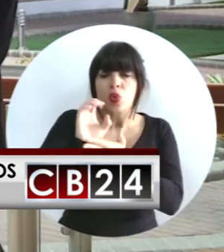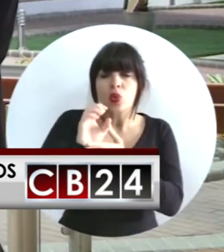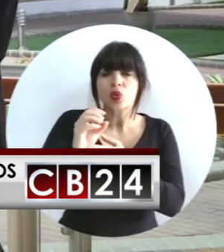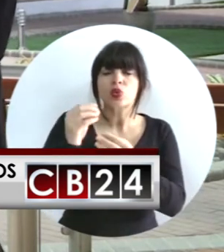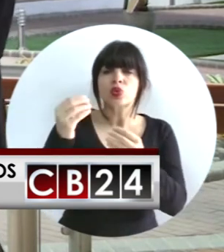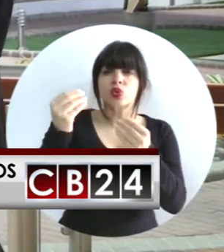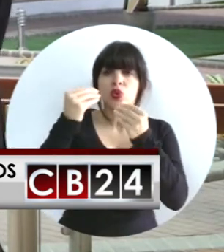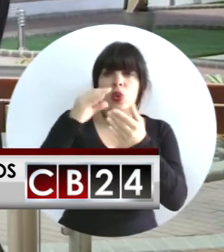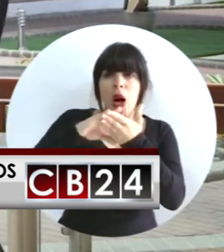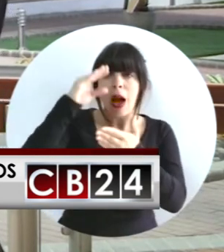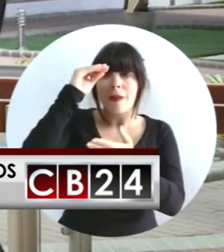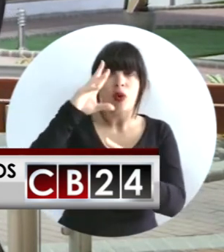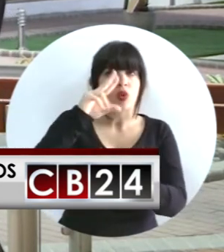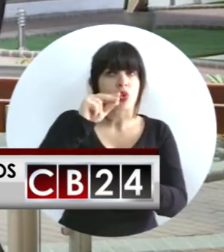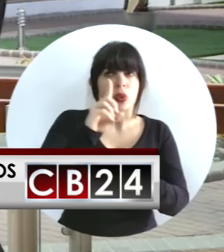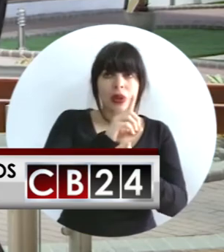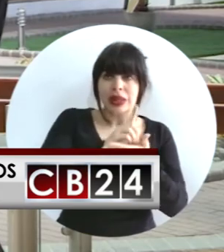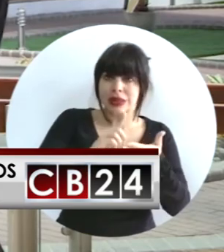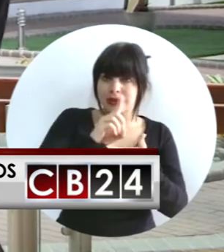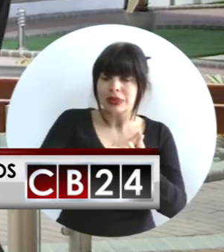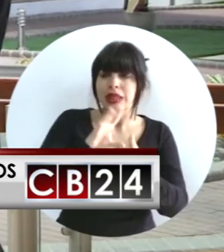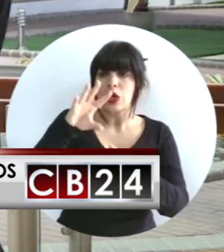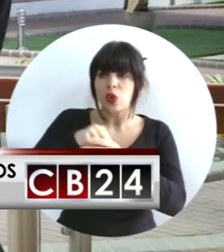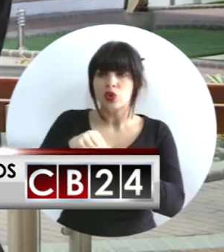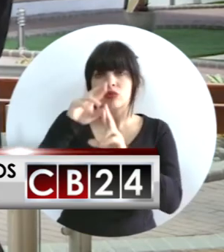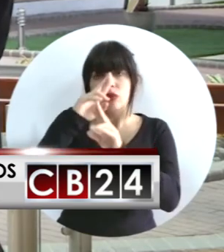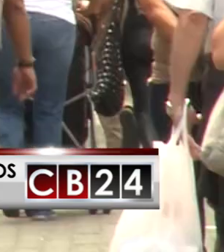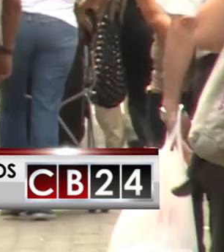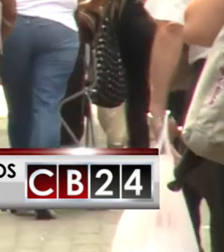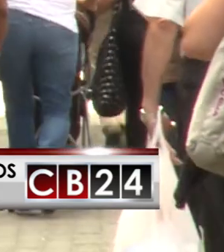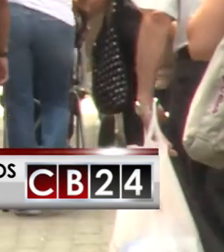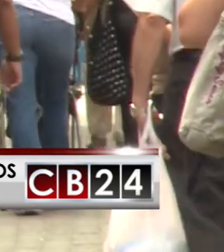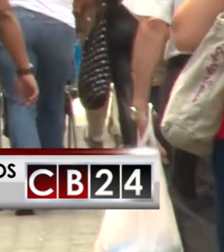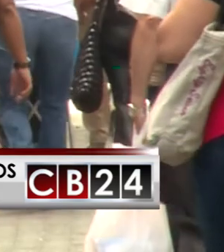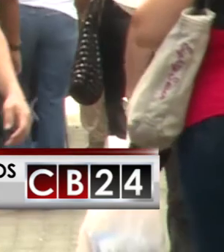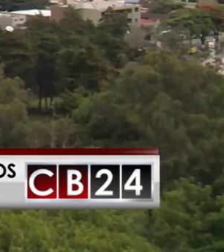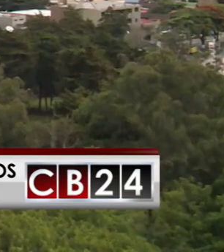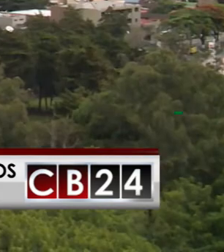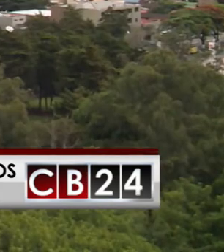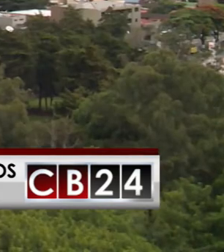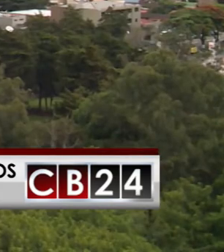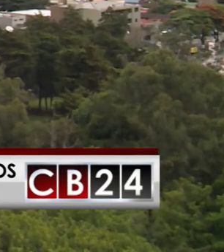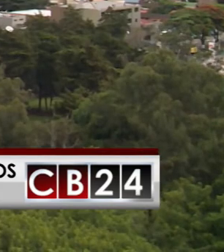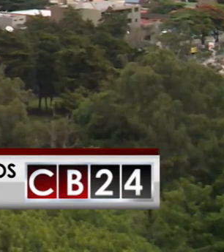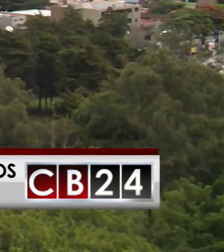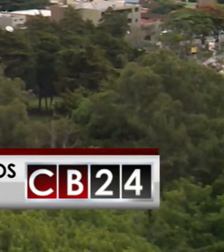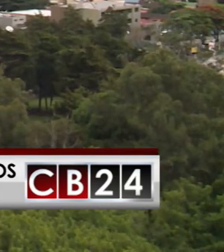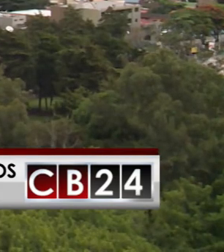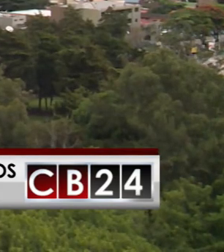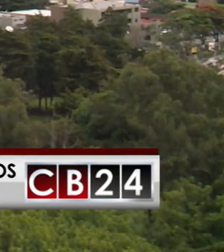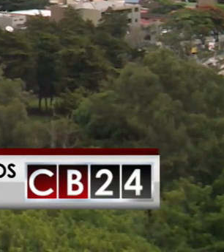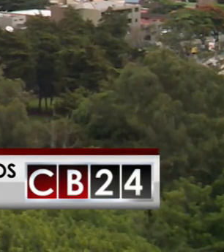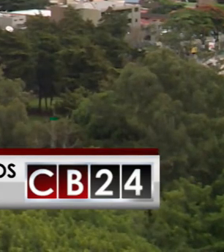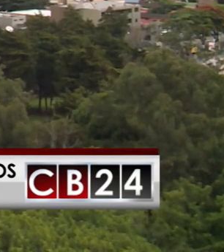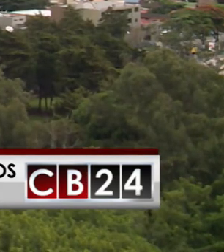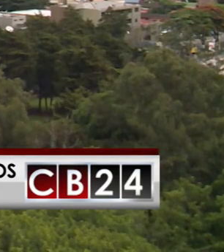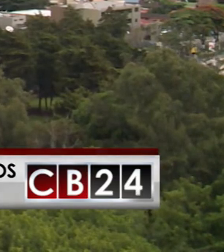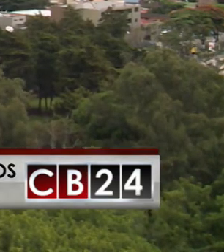inclusión y de no discriminación hacia la población LGTBI. Esta capacitación virtual será contemplada con otras presenciales.